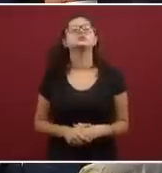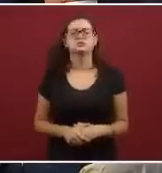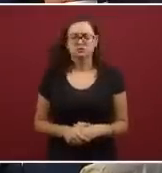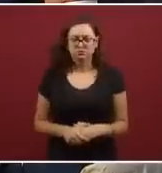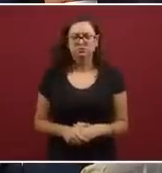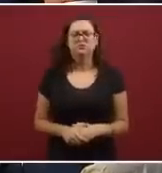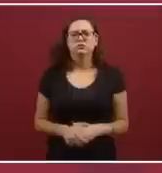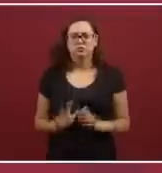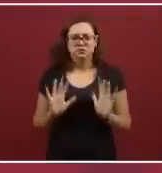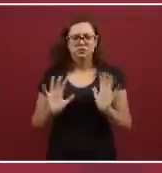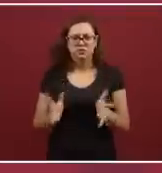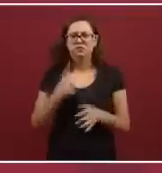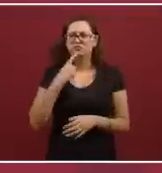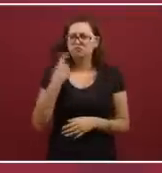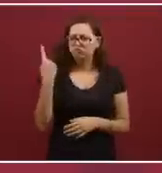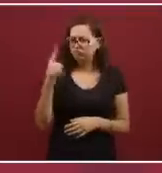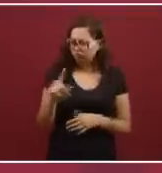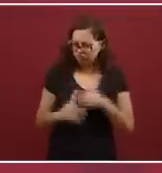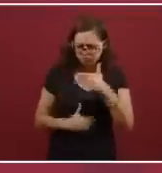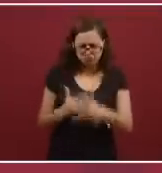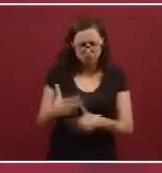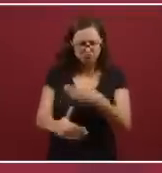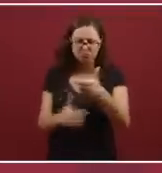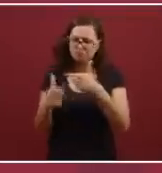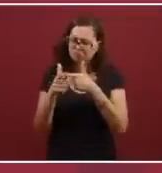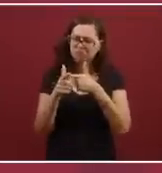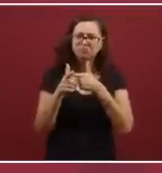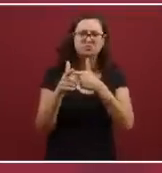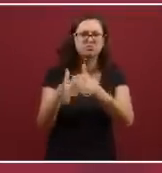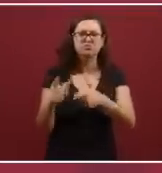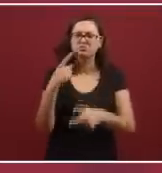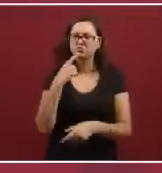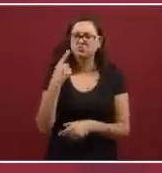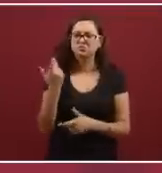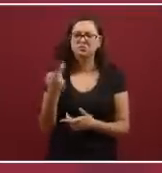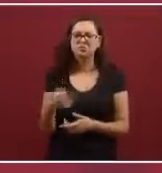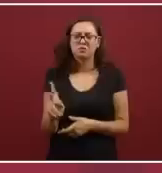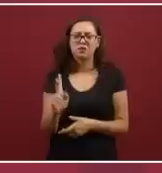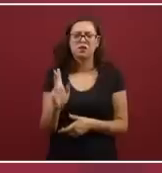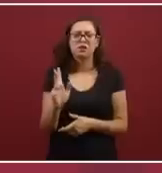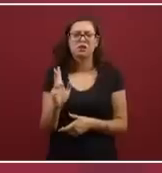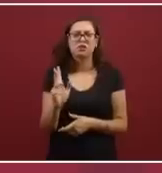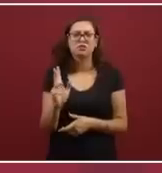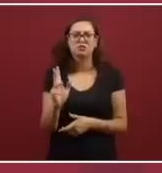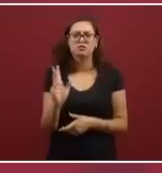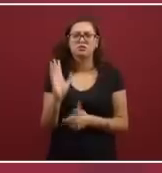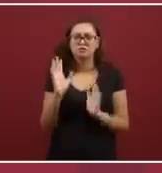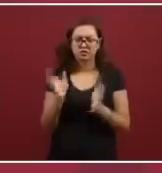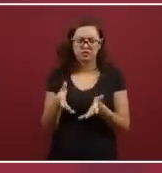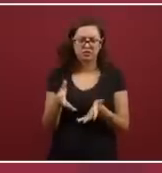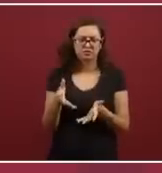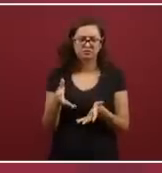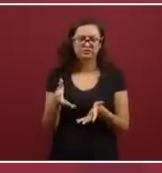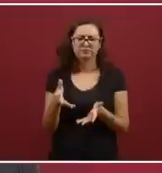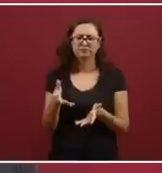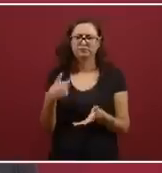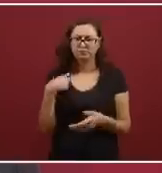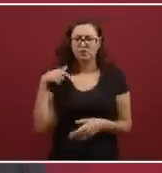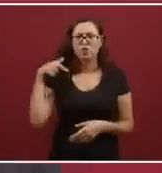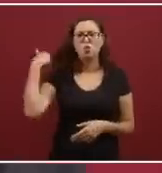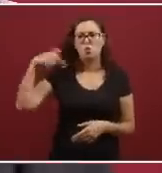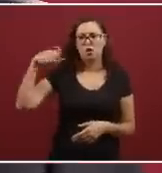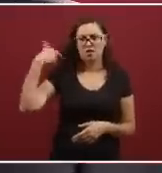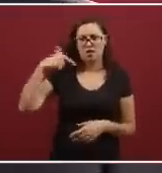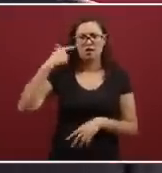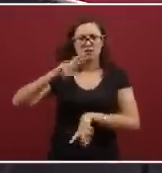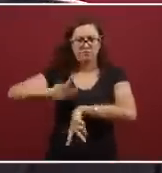presentada, se le da curso. Ya cuando estuve en Guadalajara se